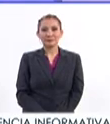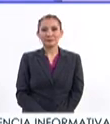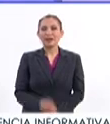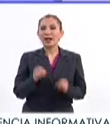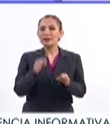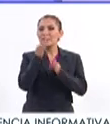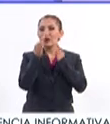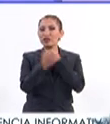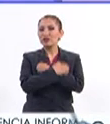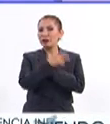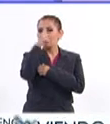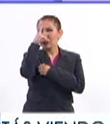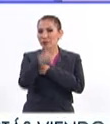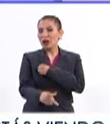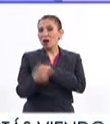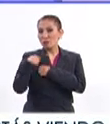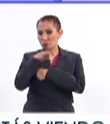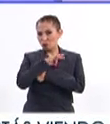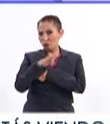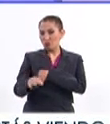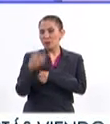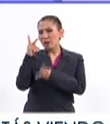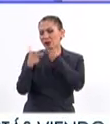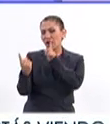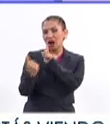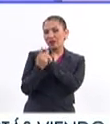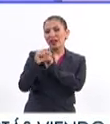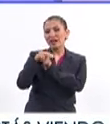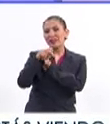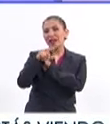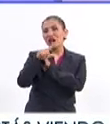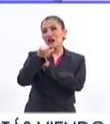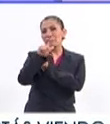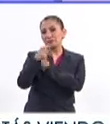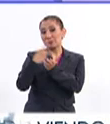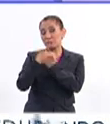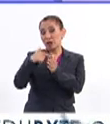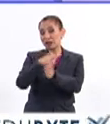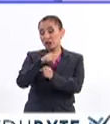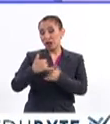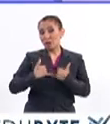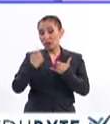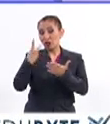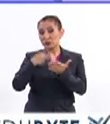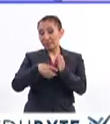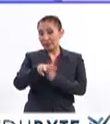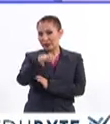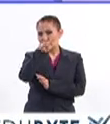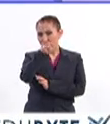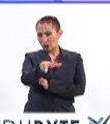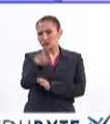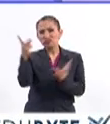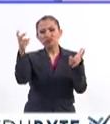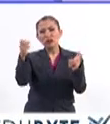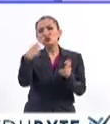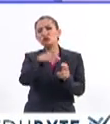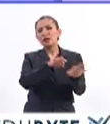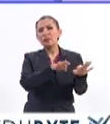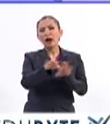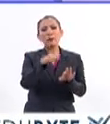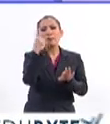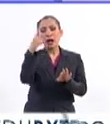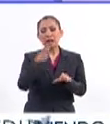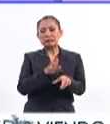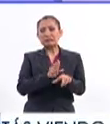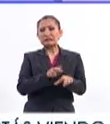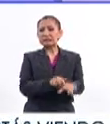La Agencia Informativa de Educación de México tuvo la oportunidad de platicar con Nadia López, Premio Nacional de la Juventud 2018, sobre el trabajo que realiza